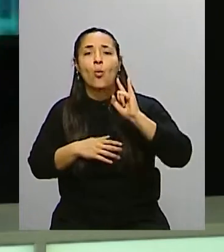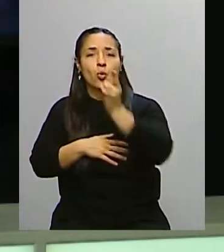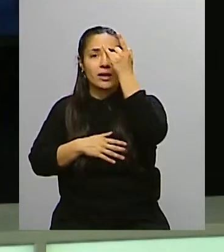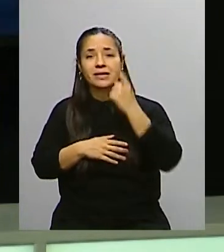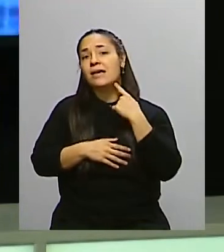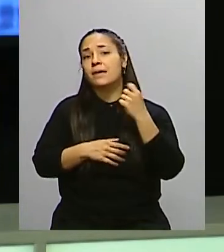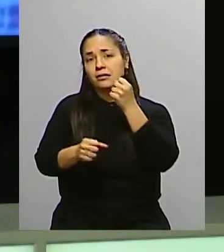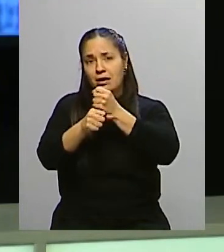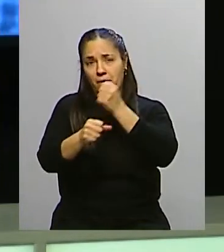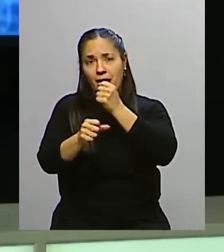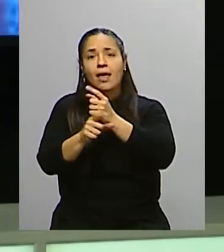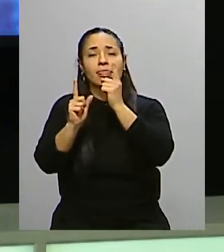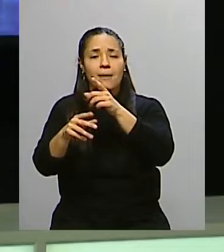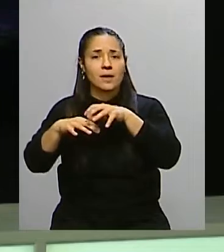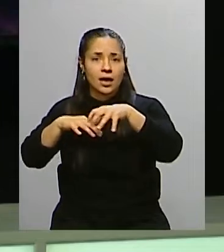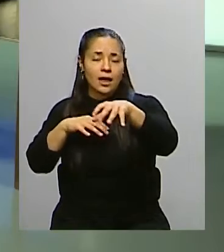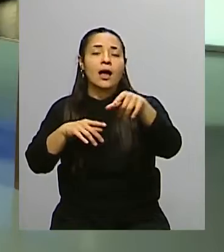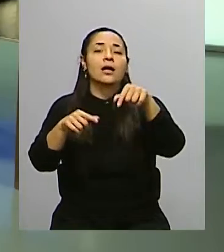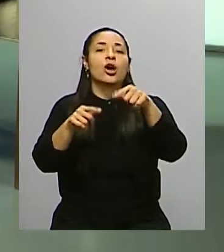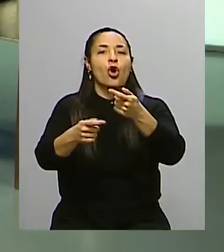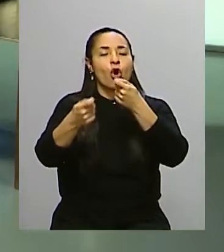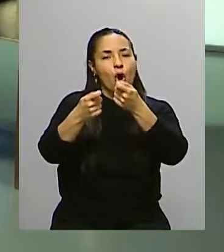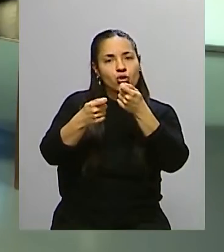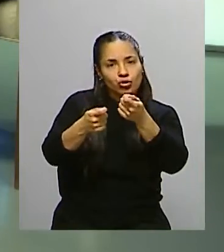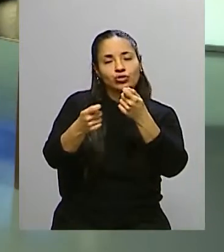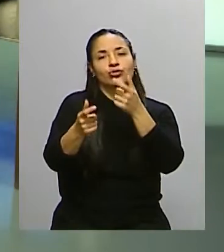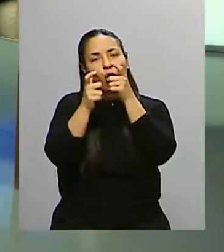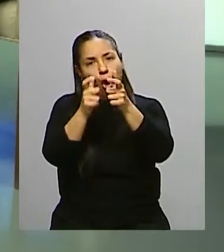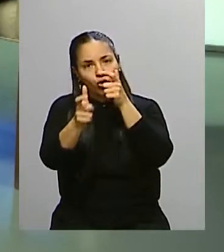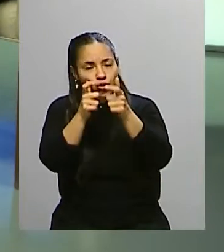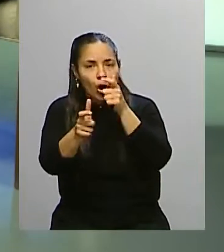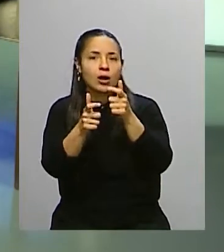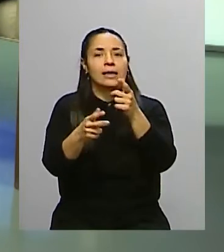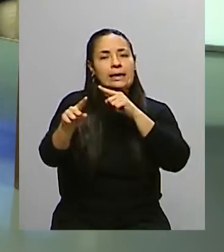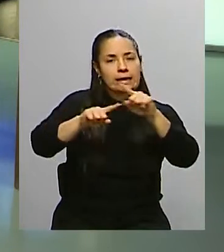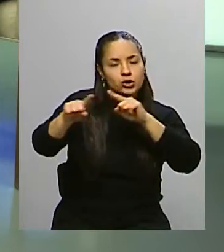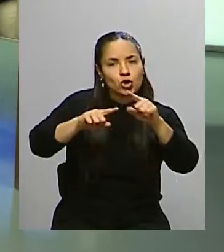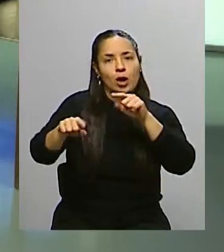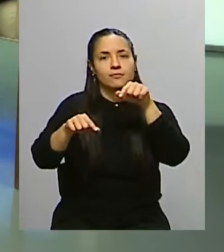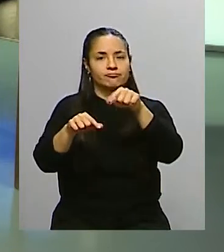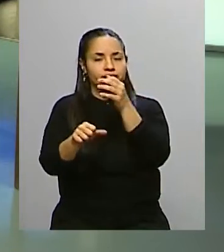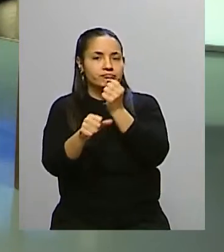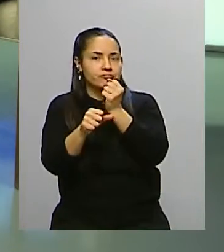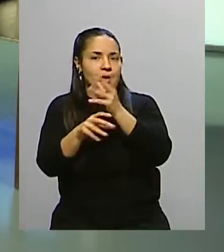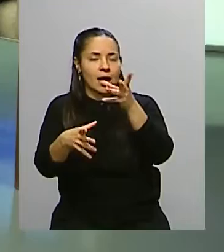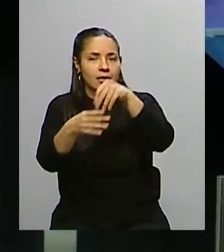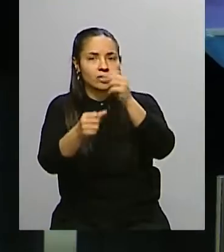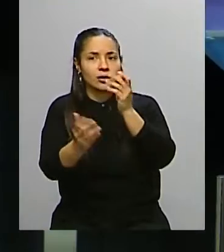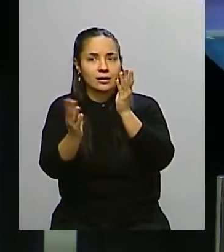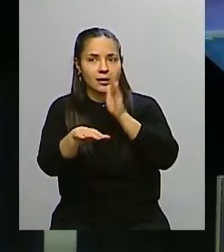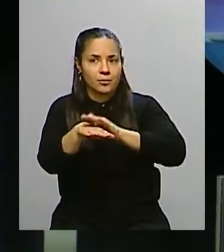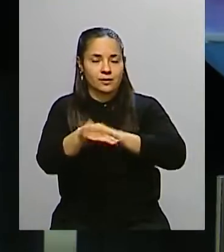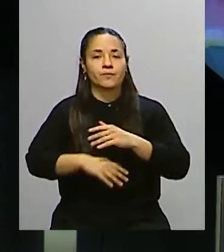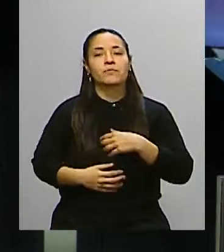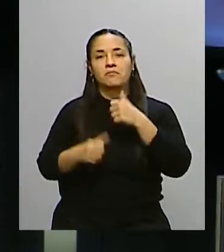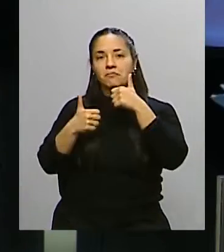jefe de Departamento de Costos, Gerencia de Auditoría y Control de Gestión. Bien. Gustavo,